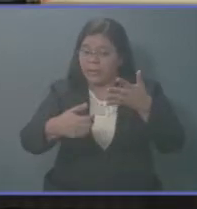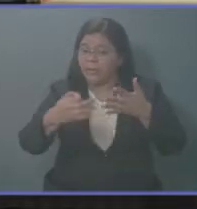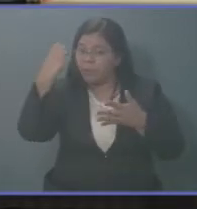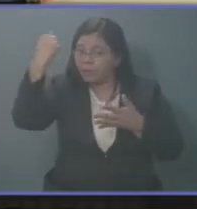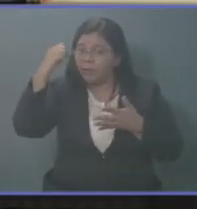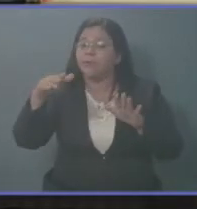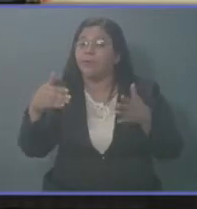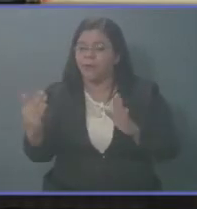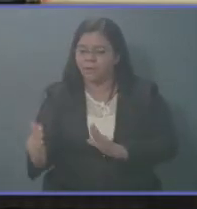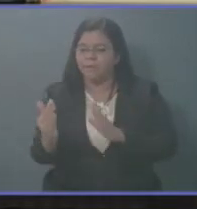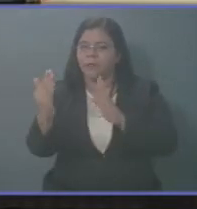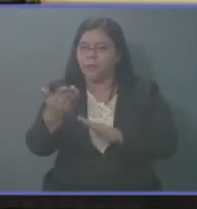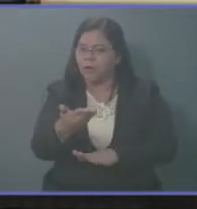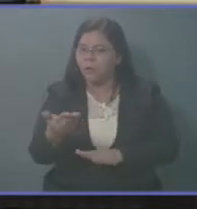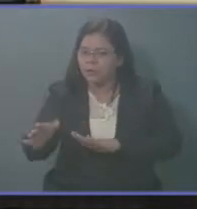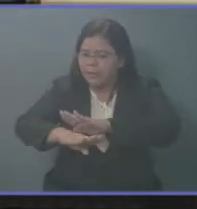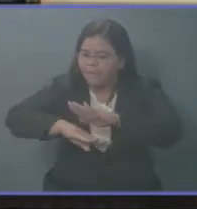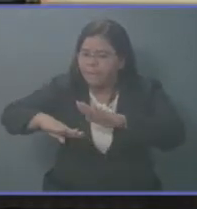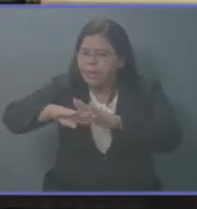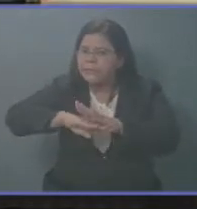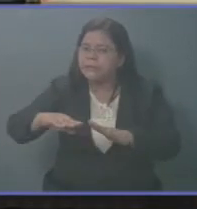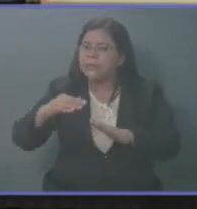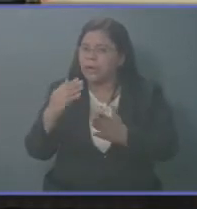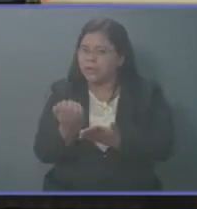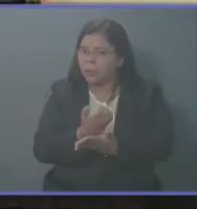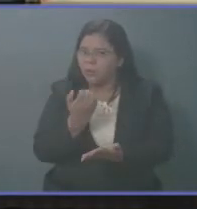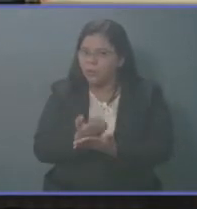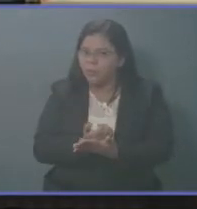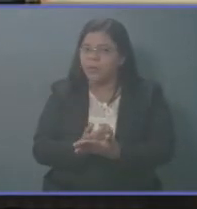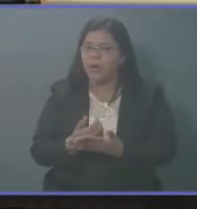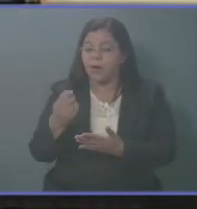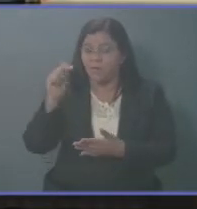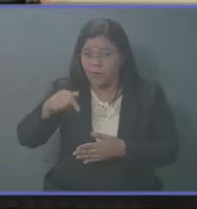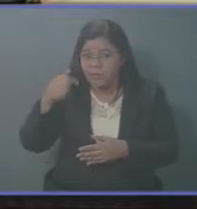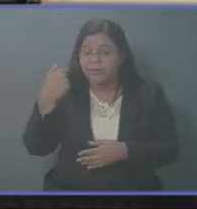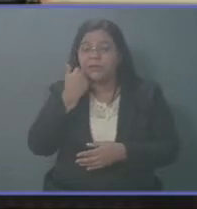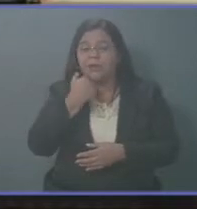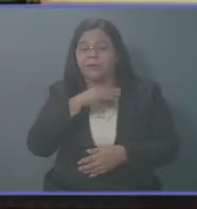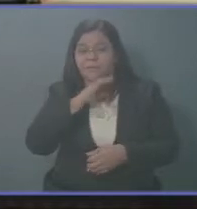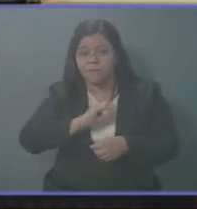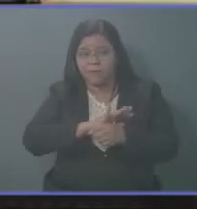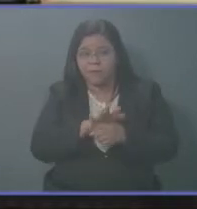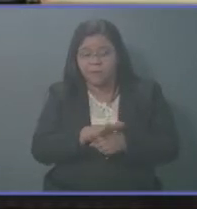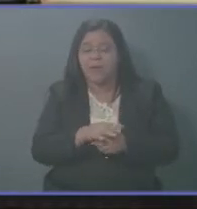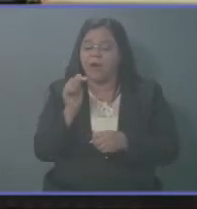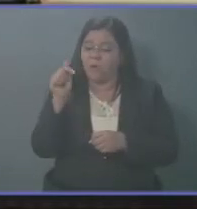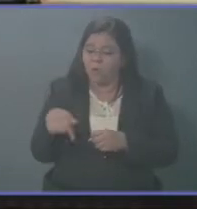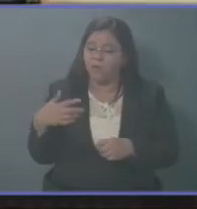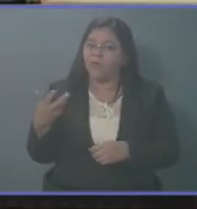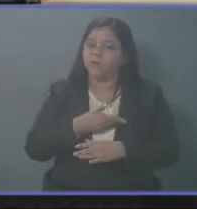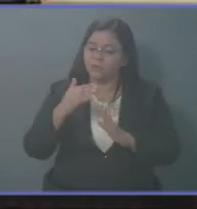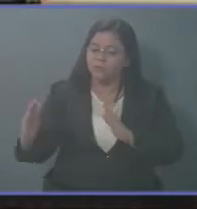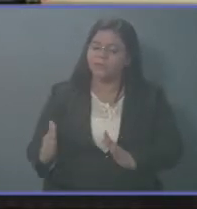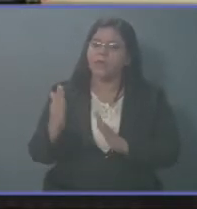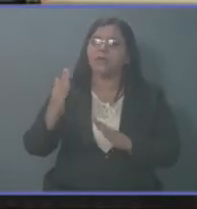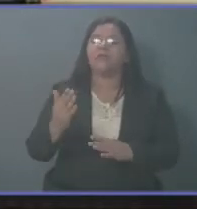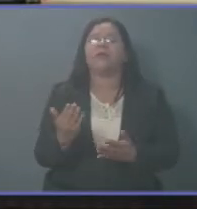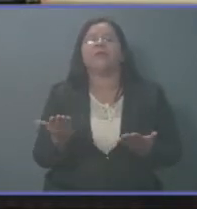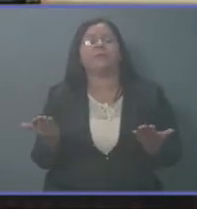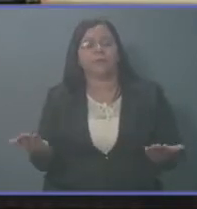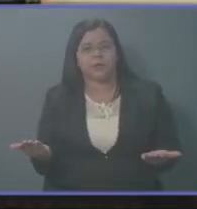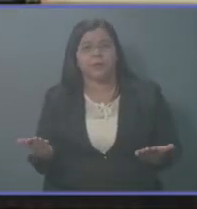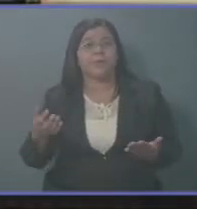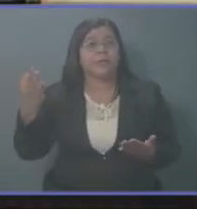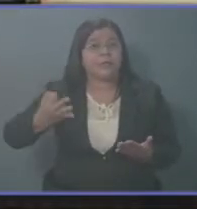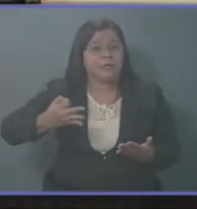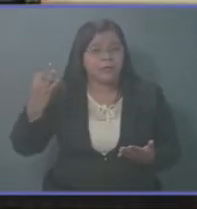para enfrentar aspectos fundamentales de una posible crisis económica derivada de la emergencia sanitaria que como país estamos afrontando ante la pandemia por el COVID-19